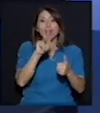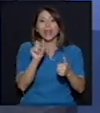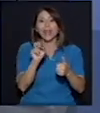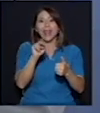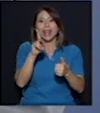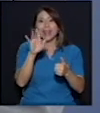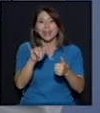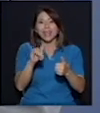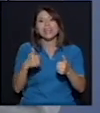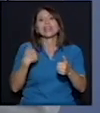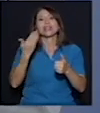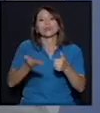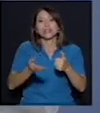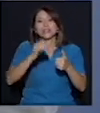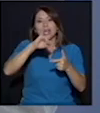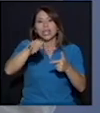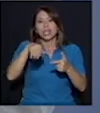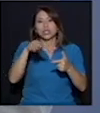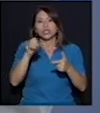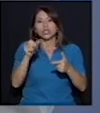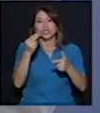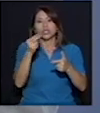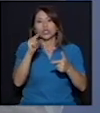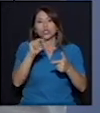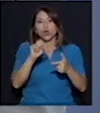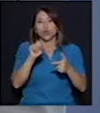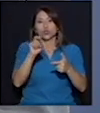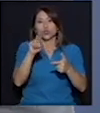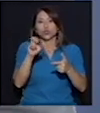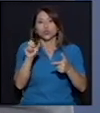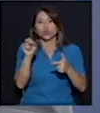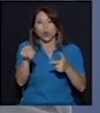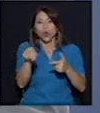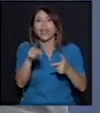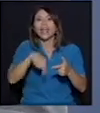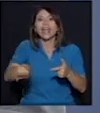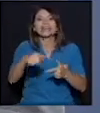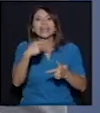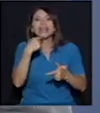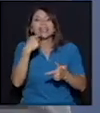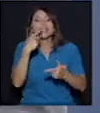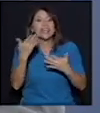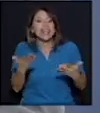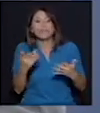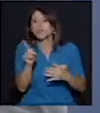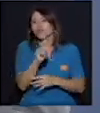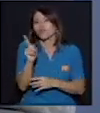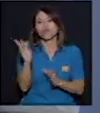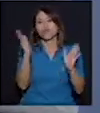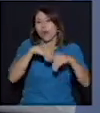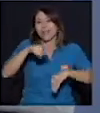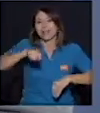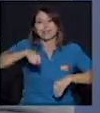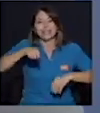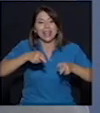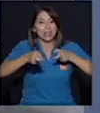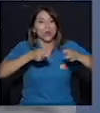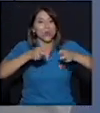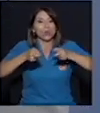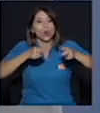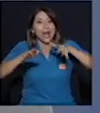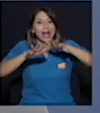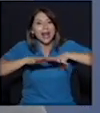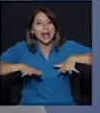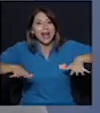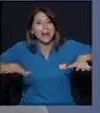de una política que dice que no hay necesidad de controlar el territorio de la gran masa euroasiática. Lo que